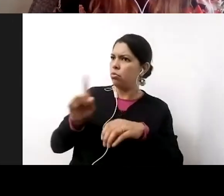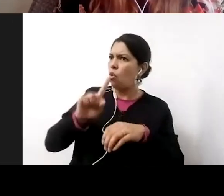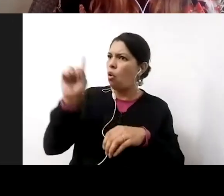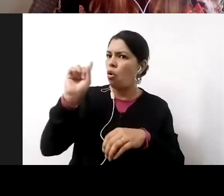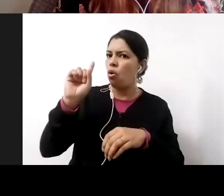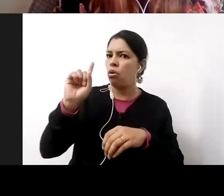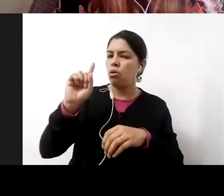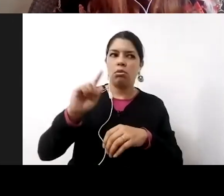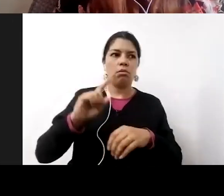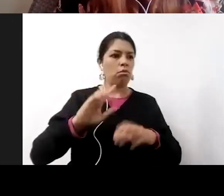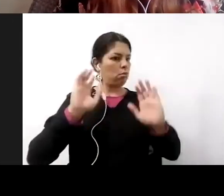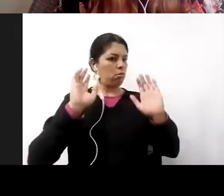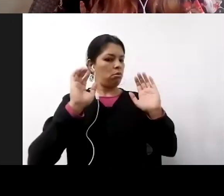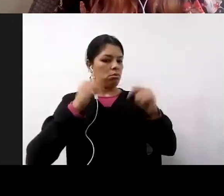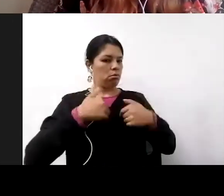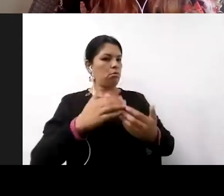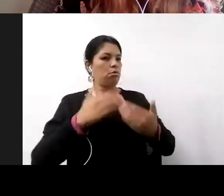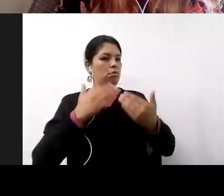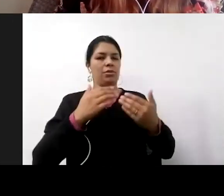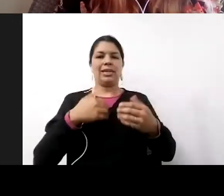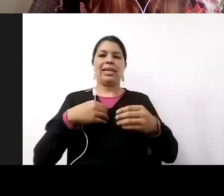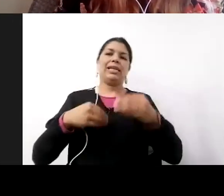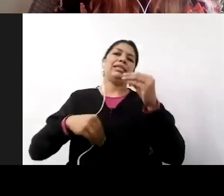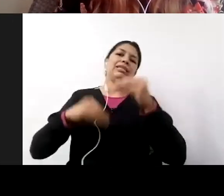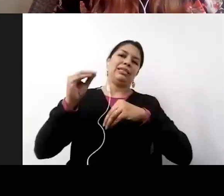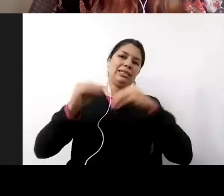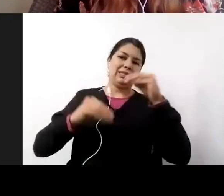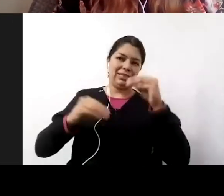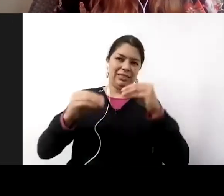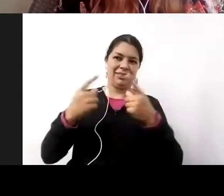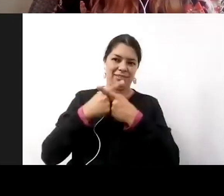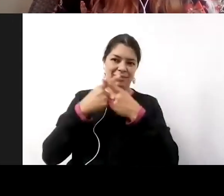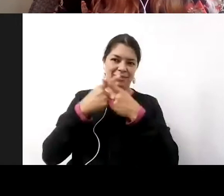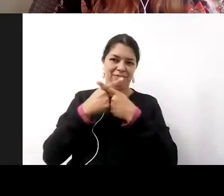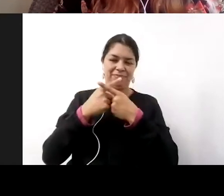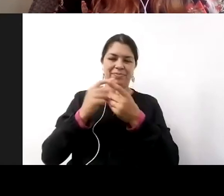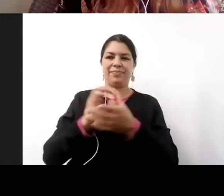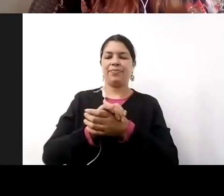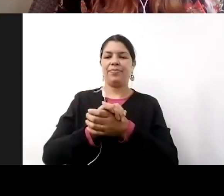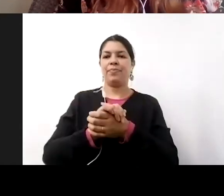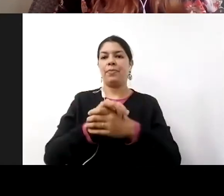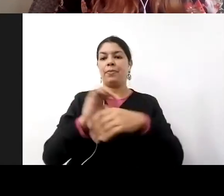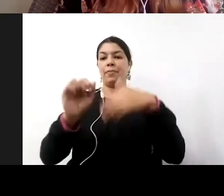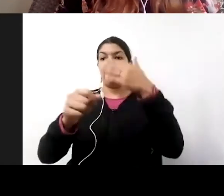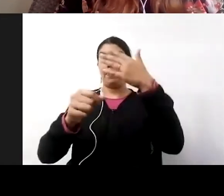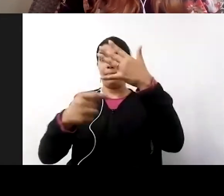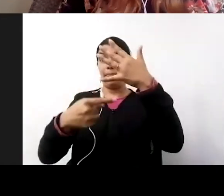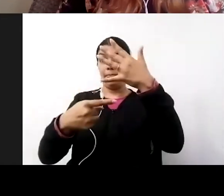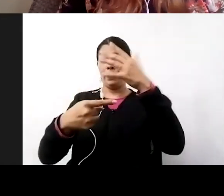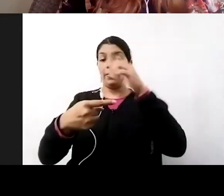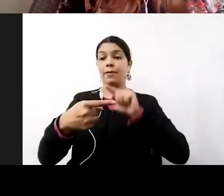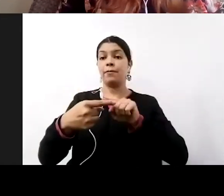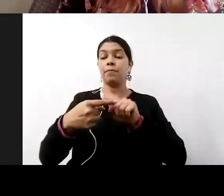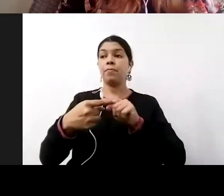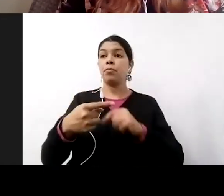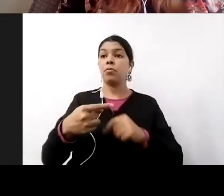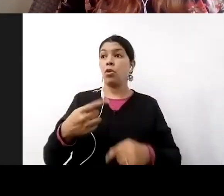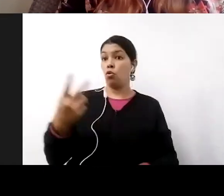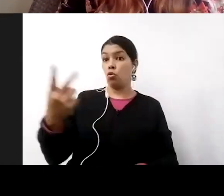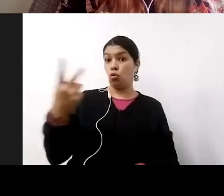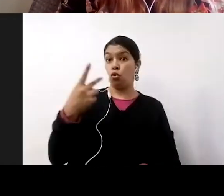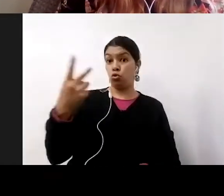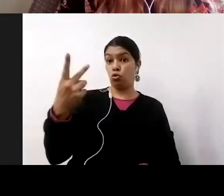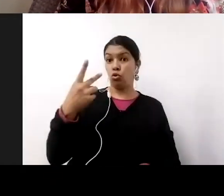que se está comportando. Un sexto motivo sería por tener el mismo interés y no querer o no saber